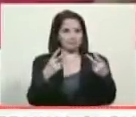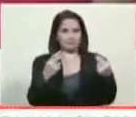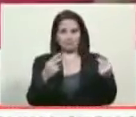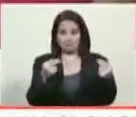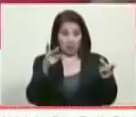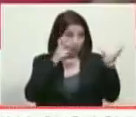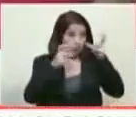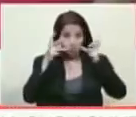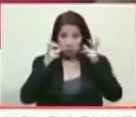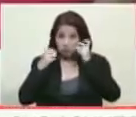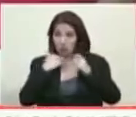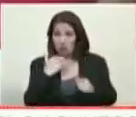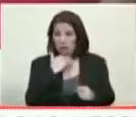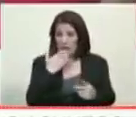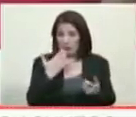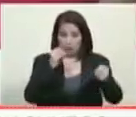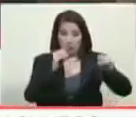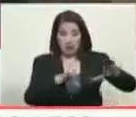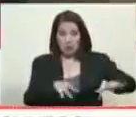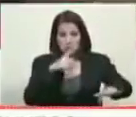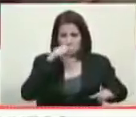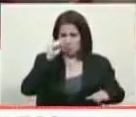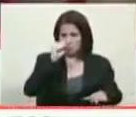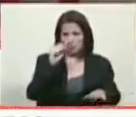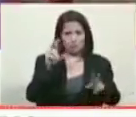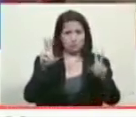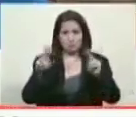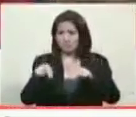escuchado que Nicolás Maduro presentó su renuncia?